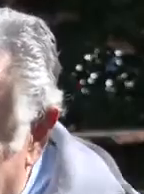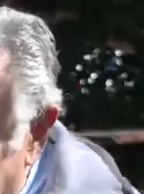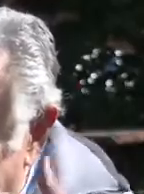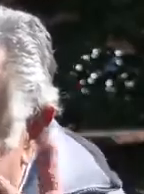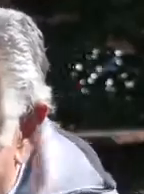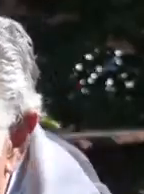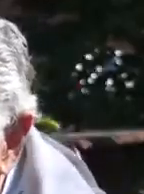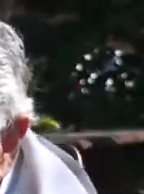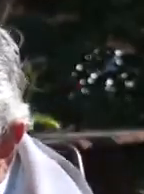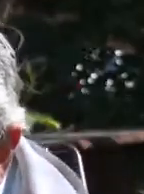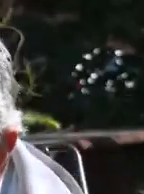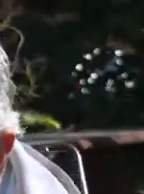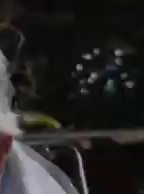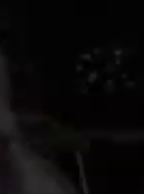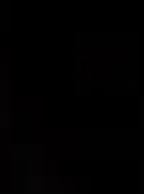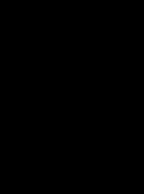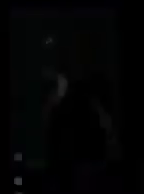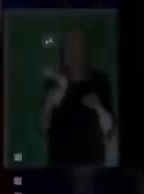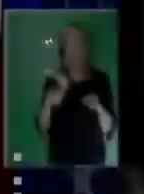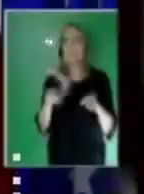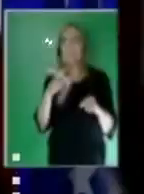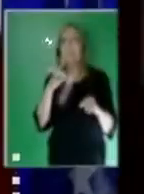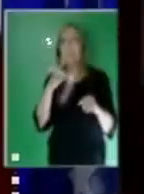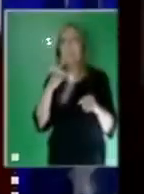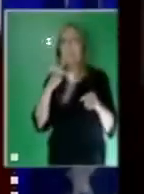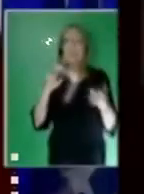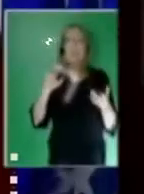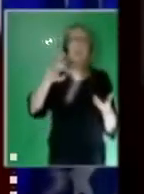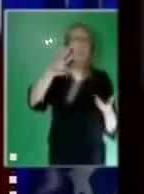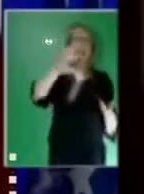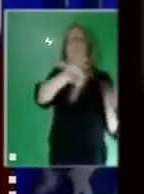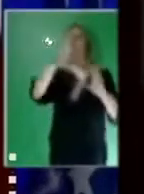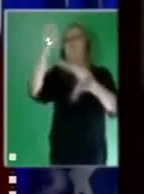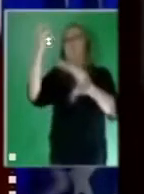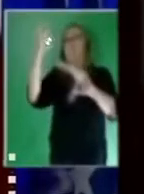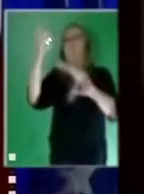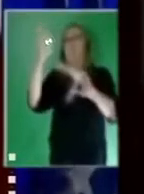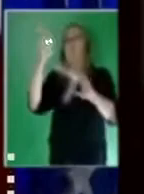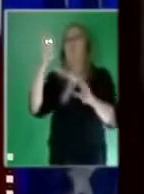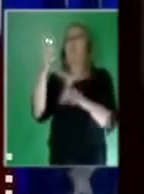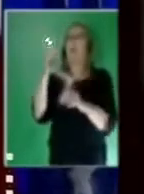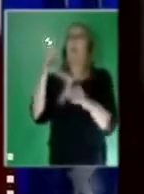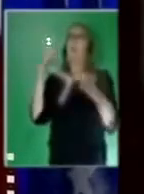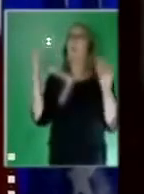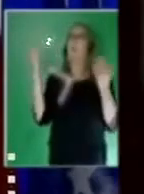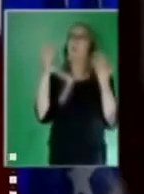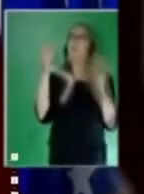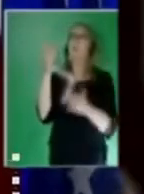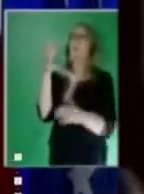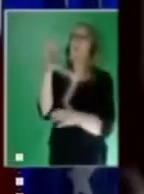que decir cosas interesantes. El hombre no gobierna hoy